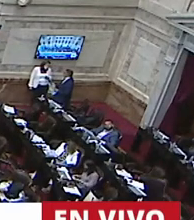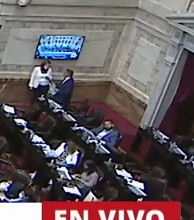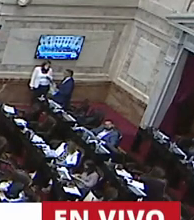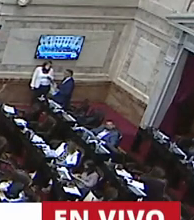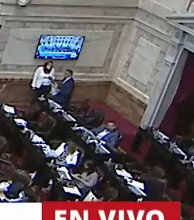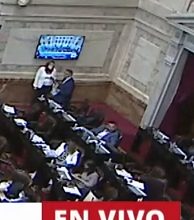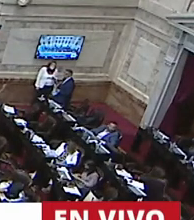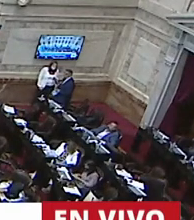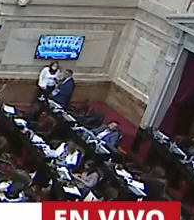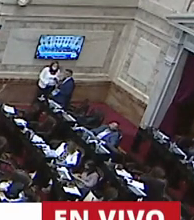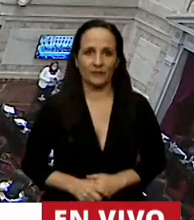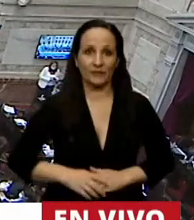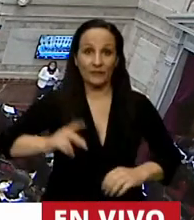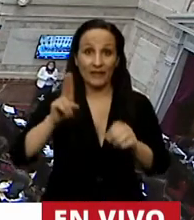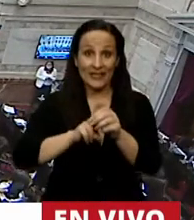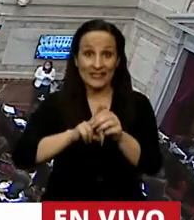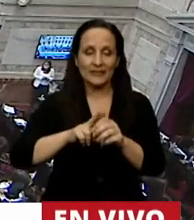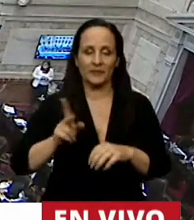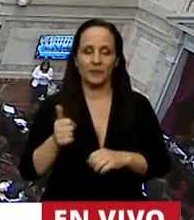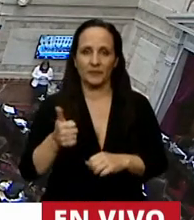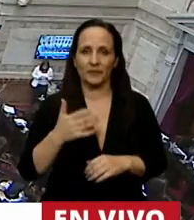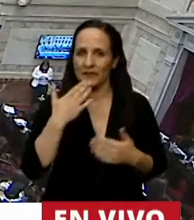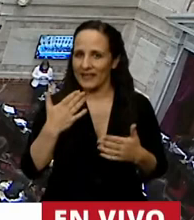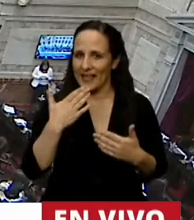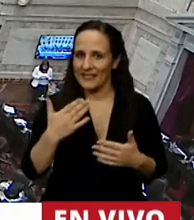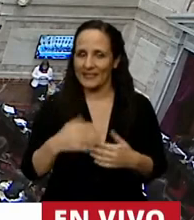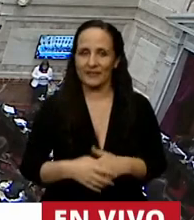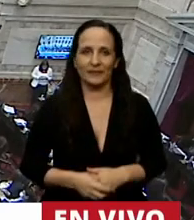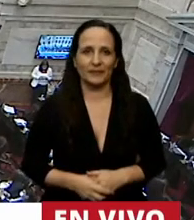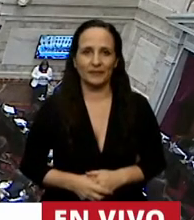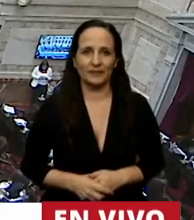Está silencio. Sí, señor presidente. Ahora sí. Gracias.